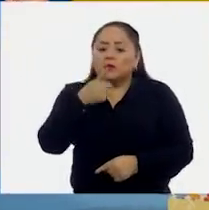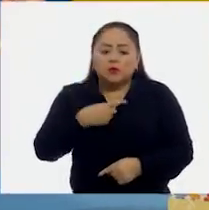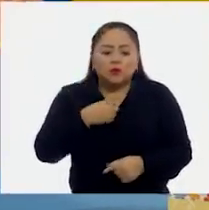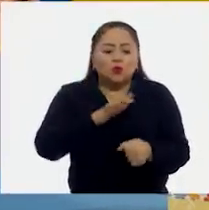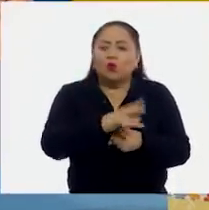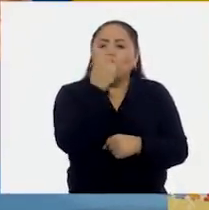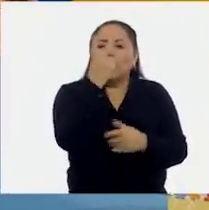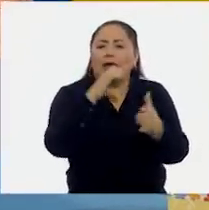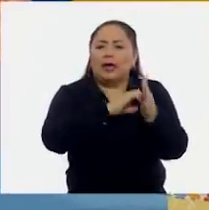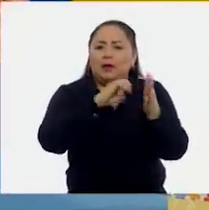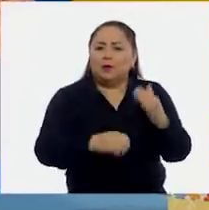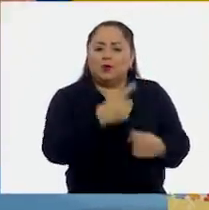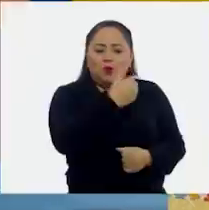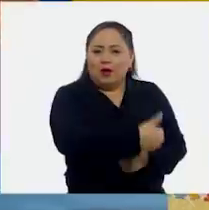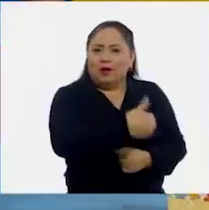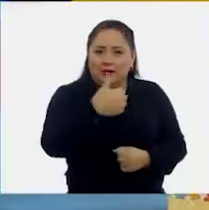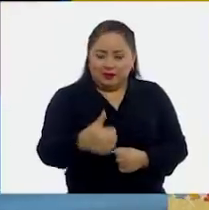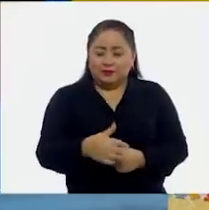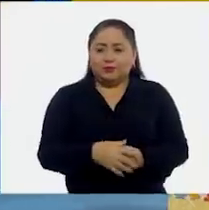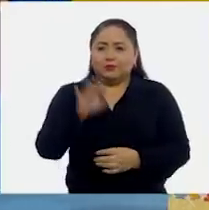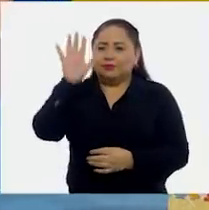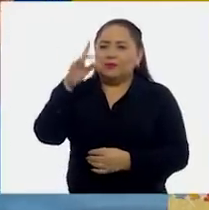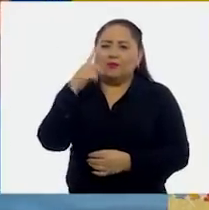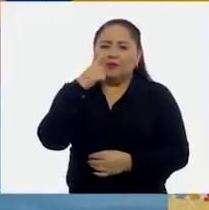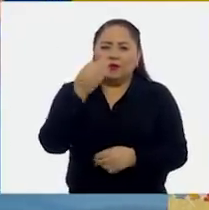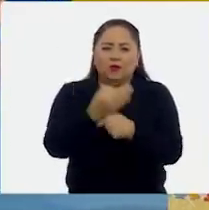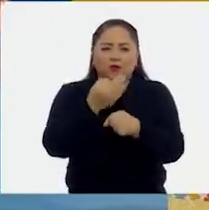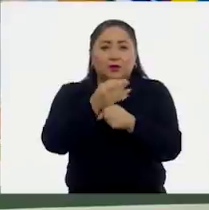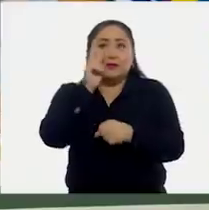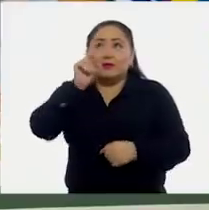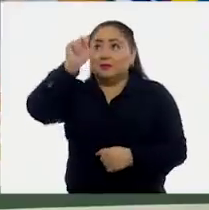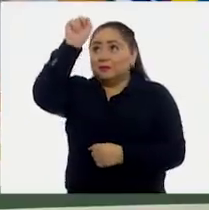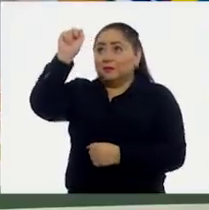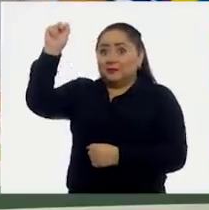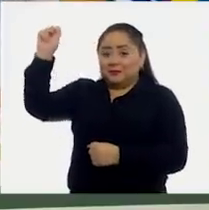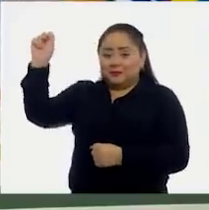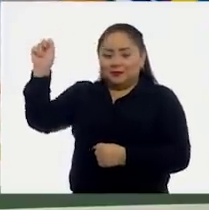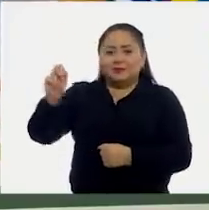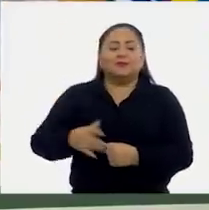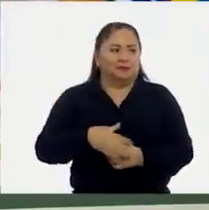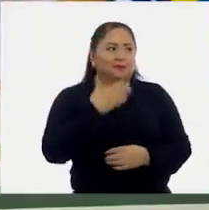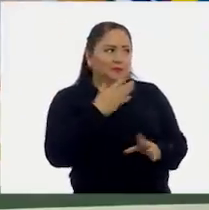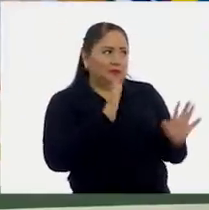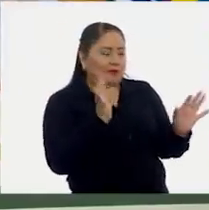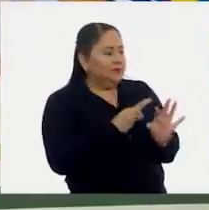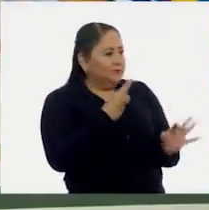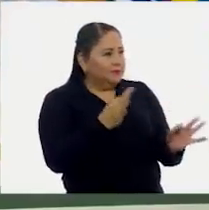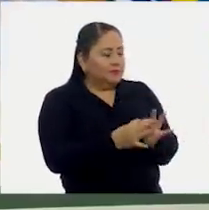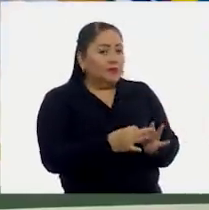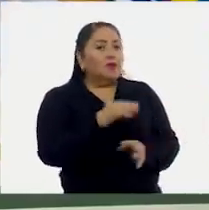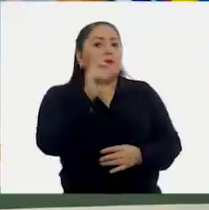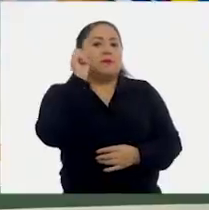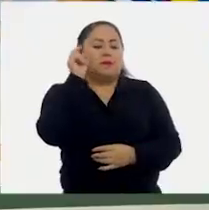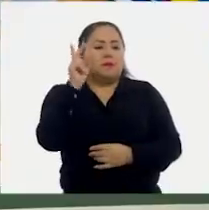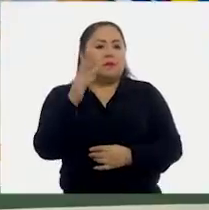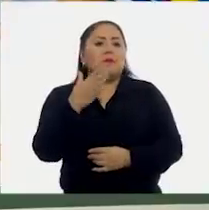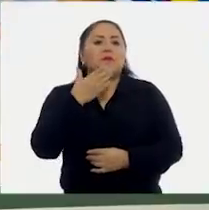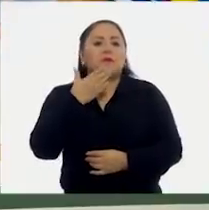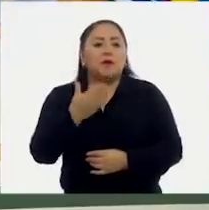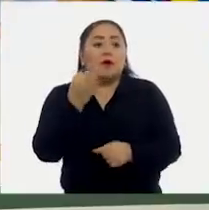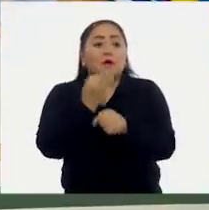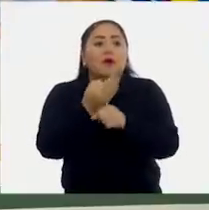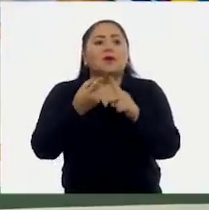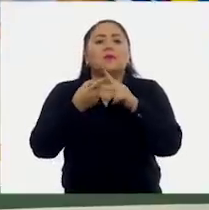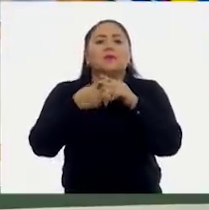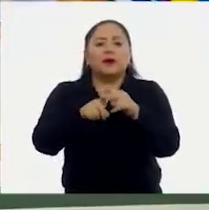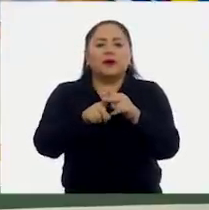2 ejemplos de cada uno? Fíjate, vamos a observar el pizarrón. Muy bien, estoy lista. Bien,